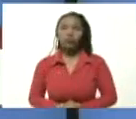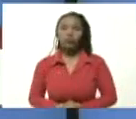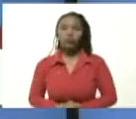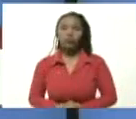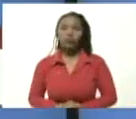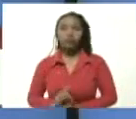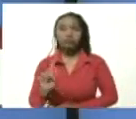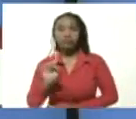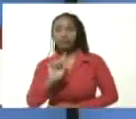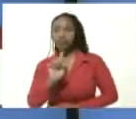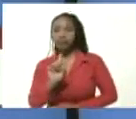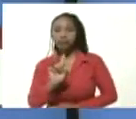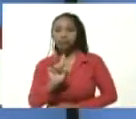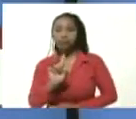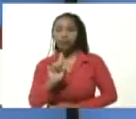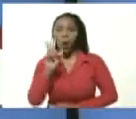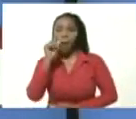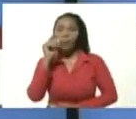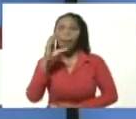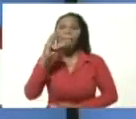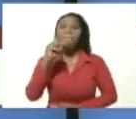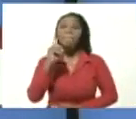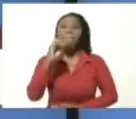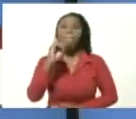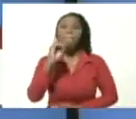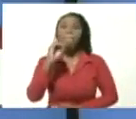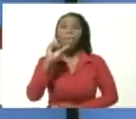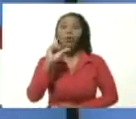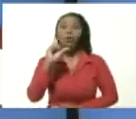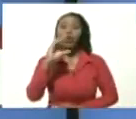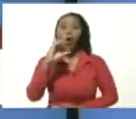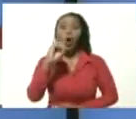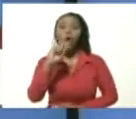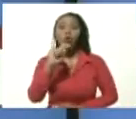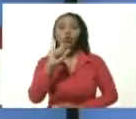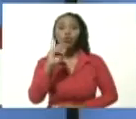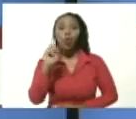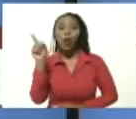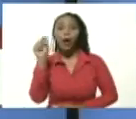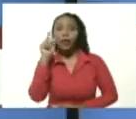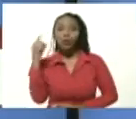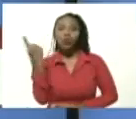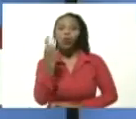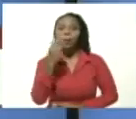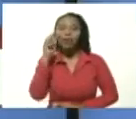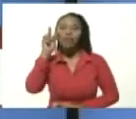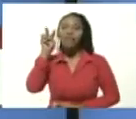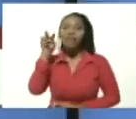Señor Moscoso, que vino para acá a observar